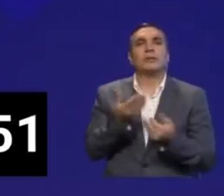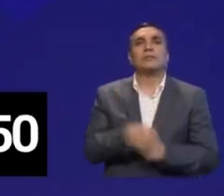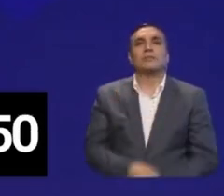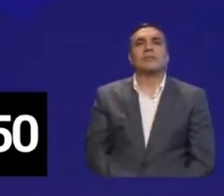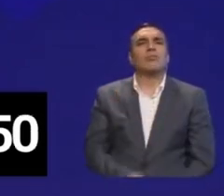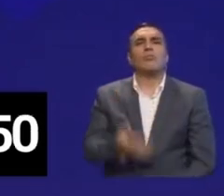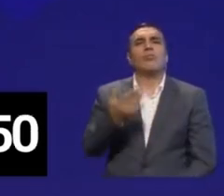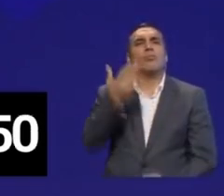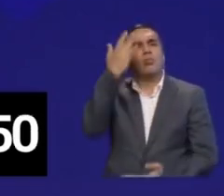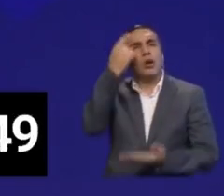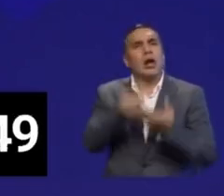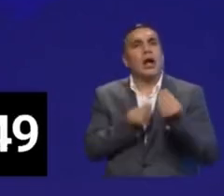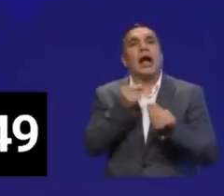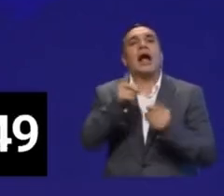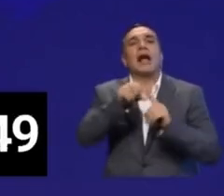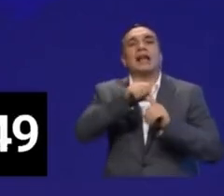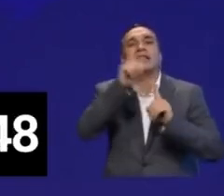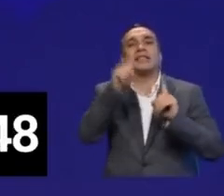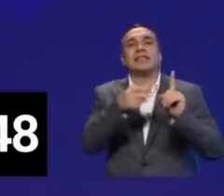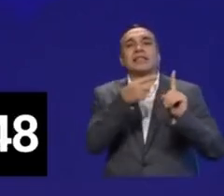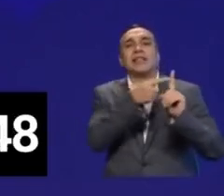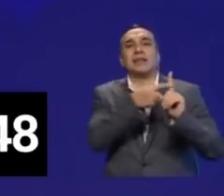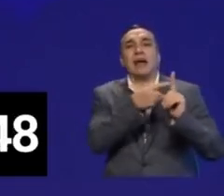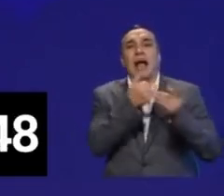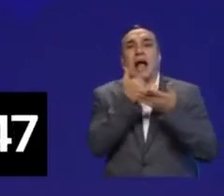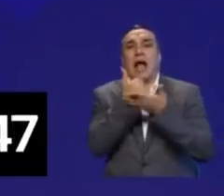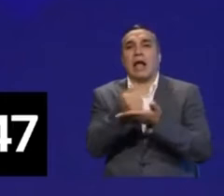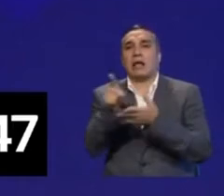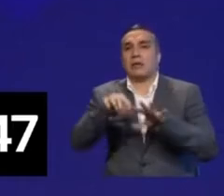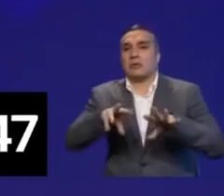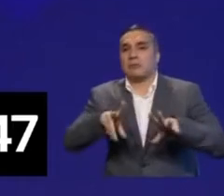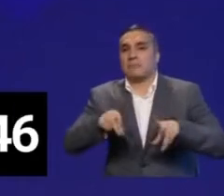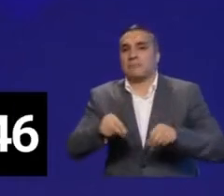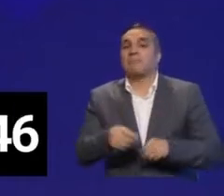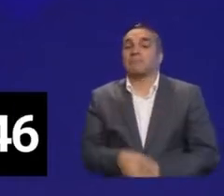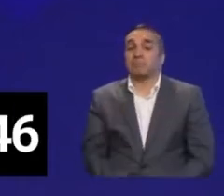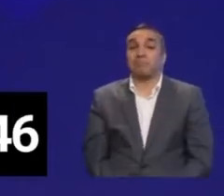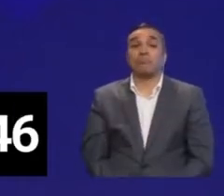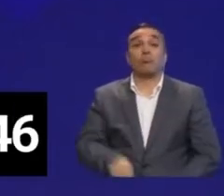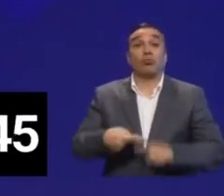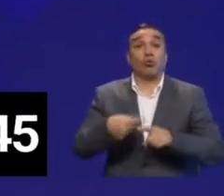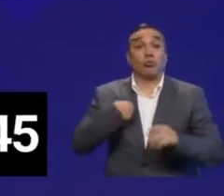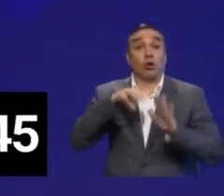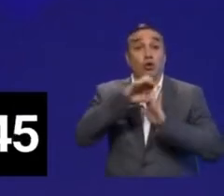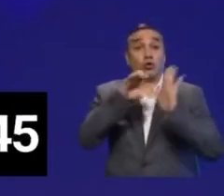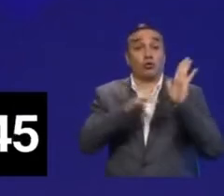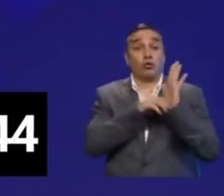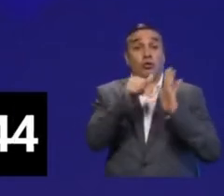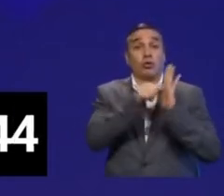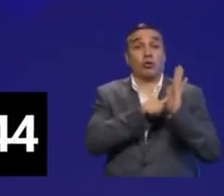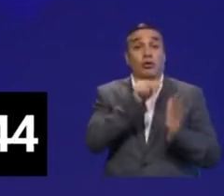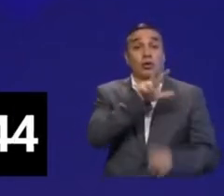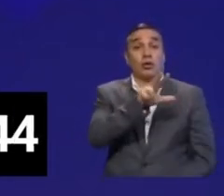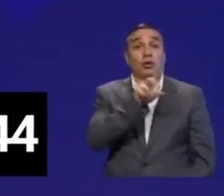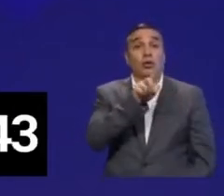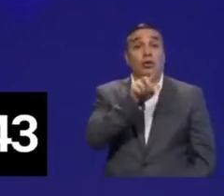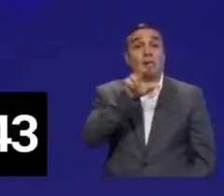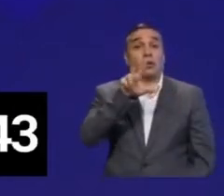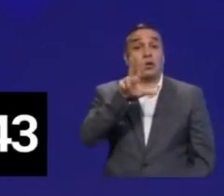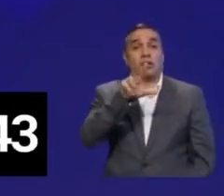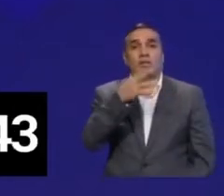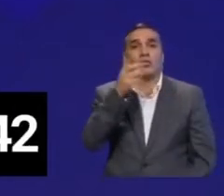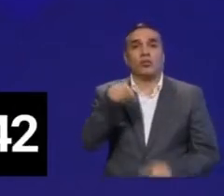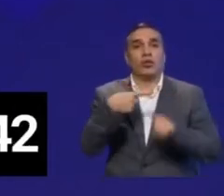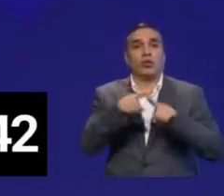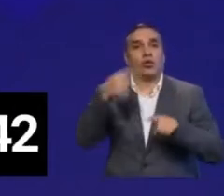el sistema en sí mismo favorece la formación de la corrupción. Cuando nuestra Constitución del artículo 313 en adelante se dedicó a que